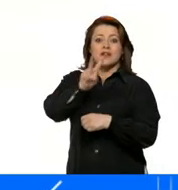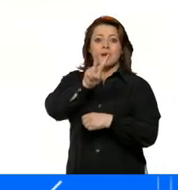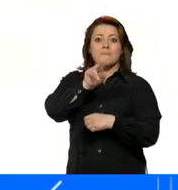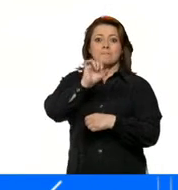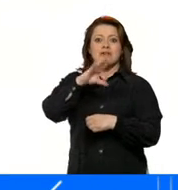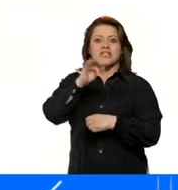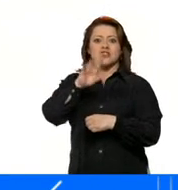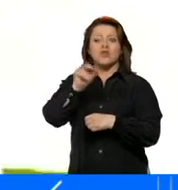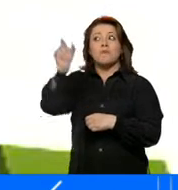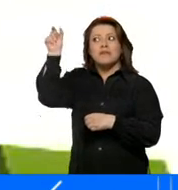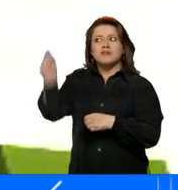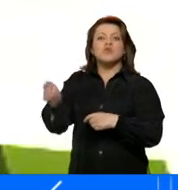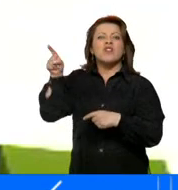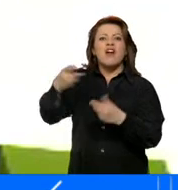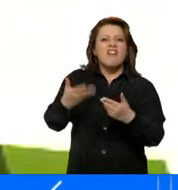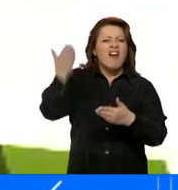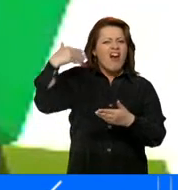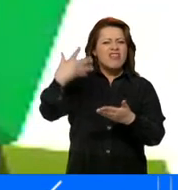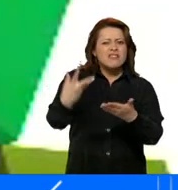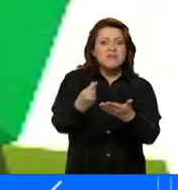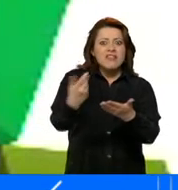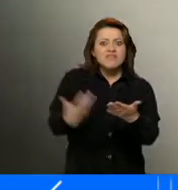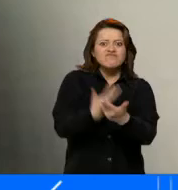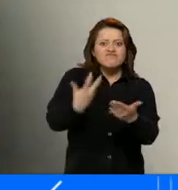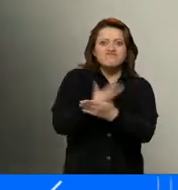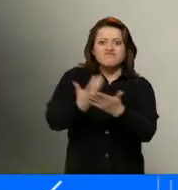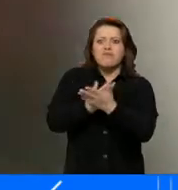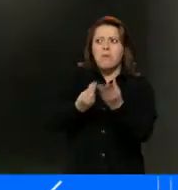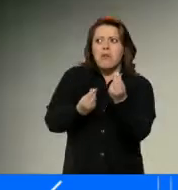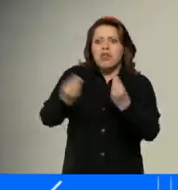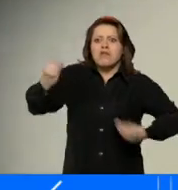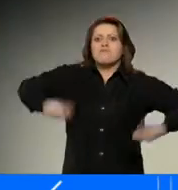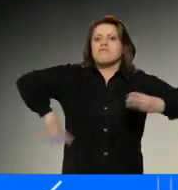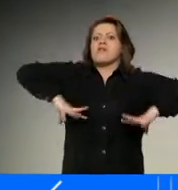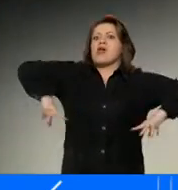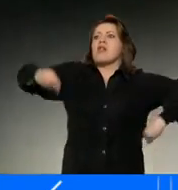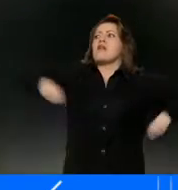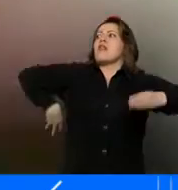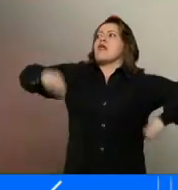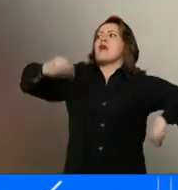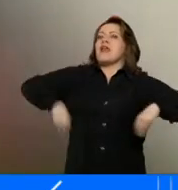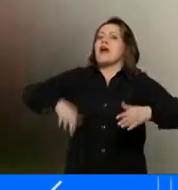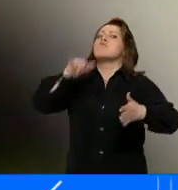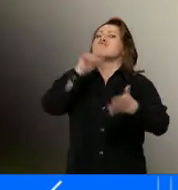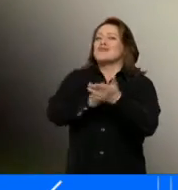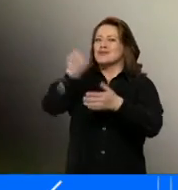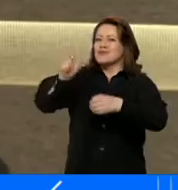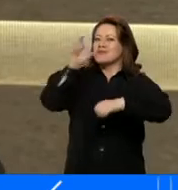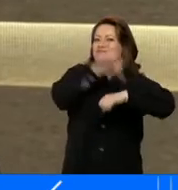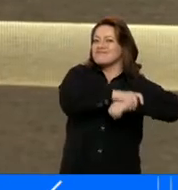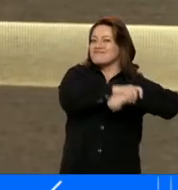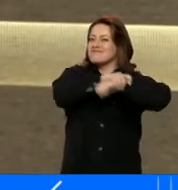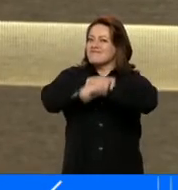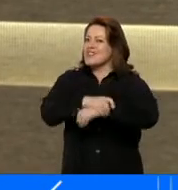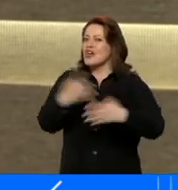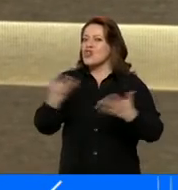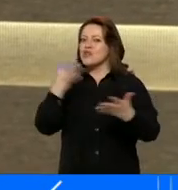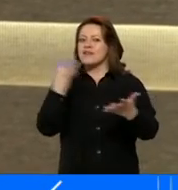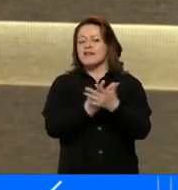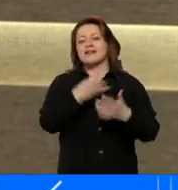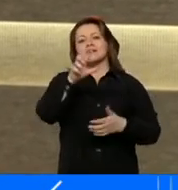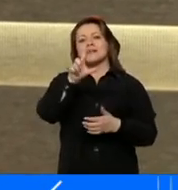implicado en el fondo premium por captación masiva de dinero y estafa agravada concierto para delinquir y negativa de reintegro y una norma muy